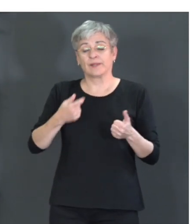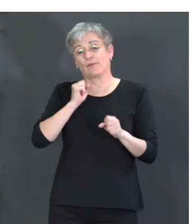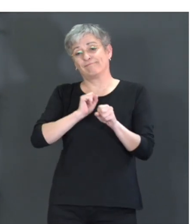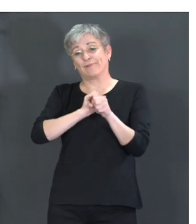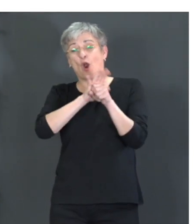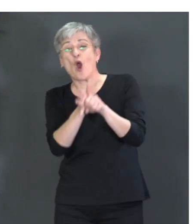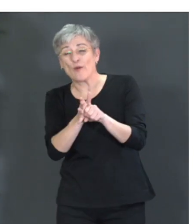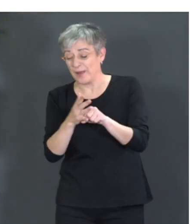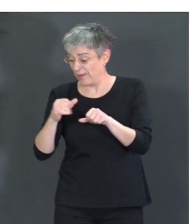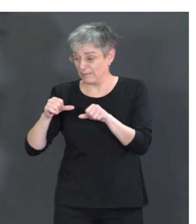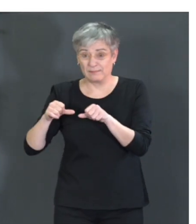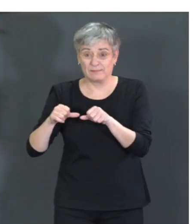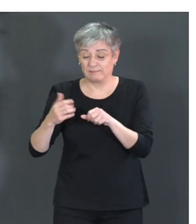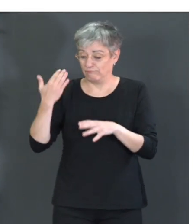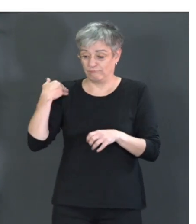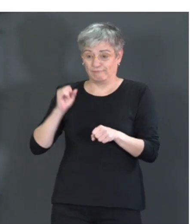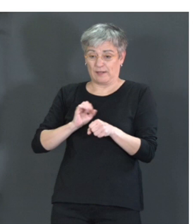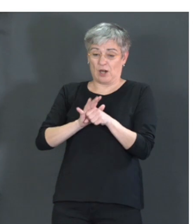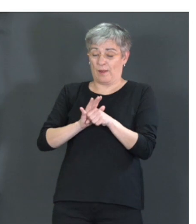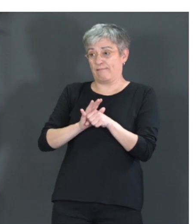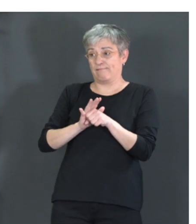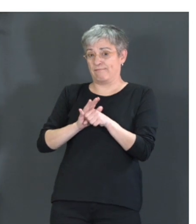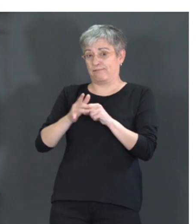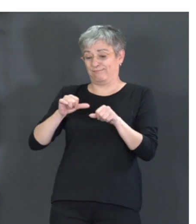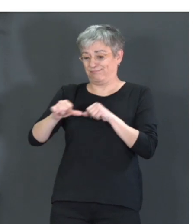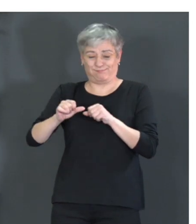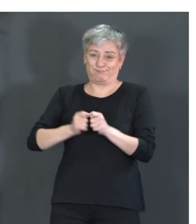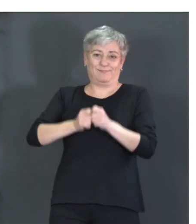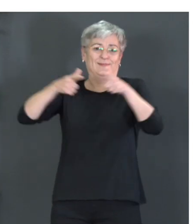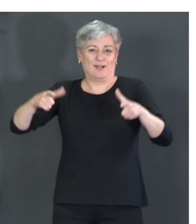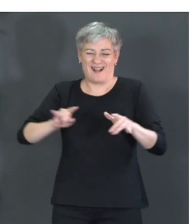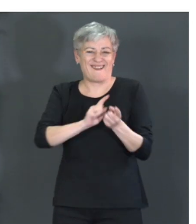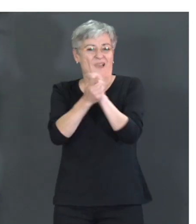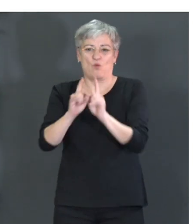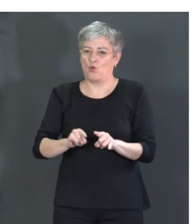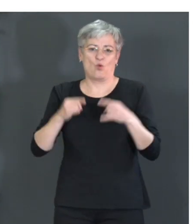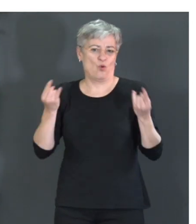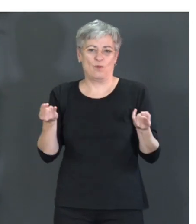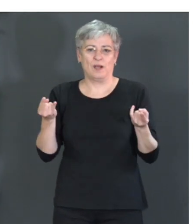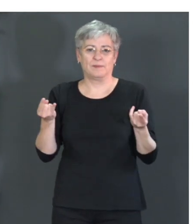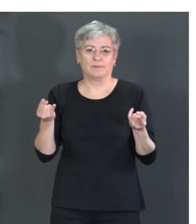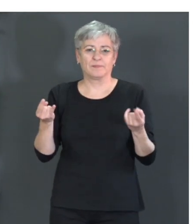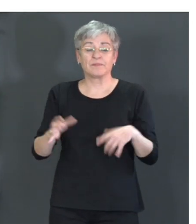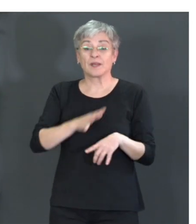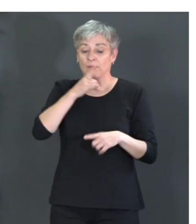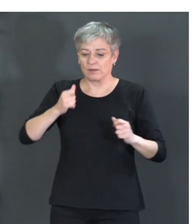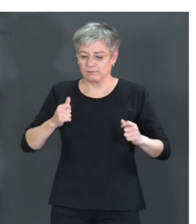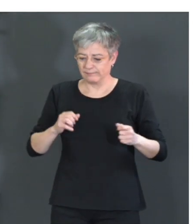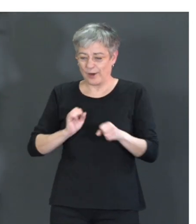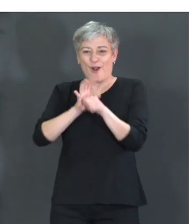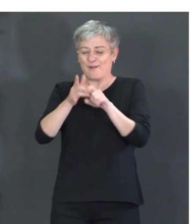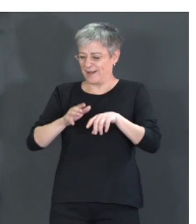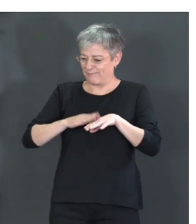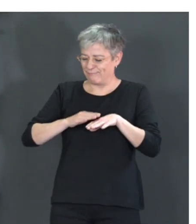por COVID, pues esto supuso un gran cambio, ¿no?, ya que lo que hizo es de alguna manera impulsar